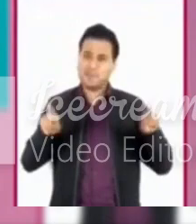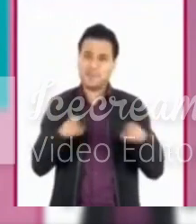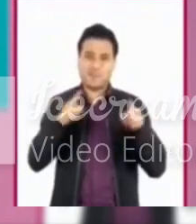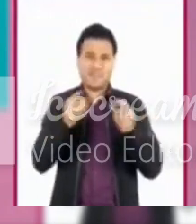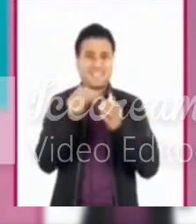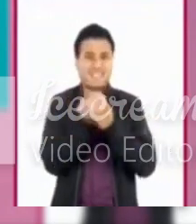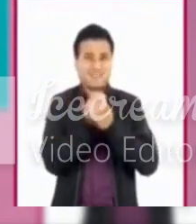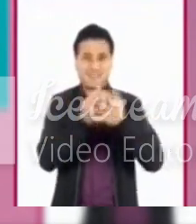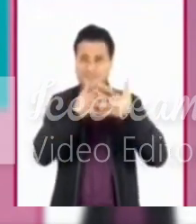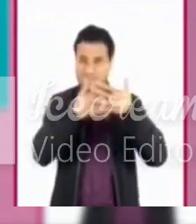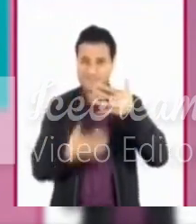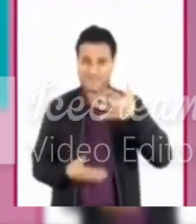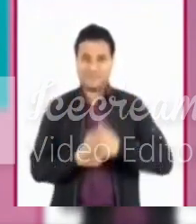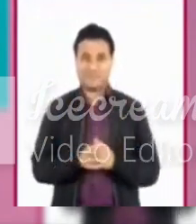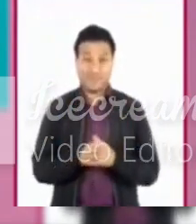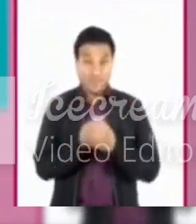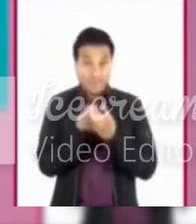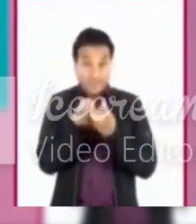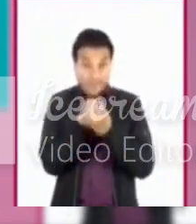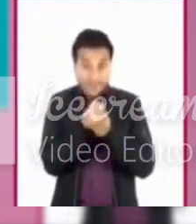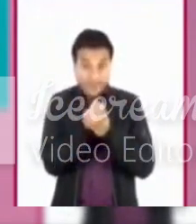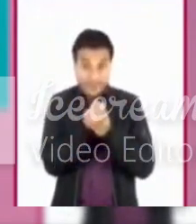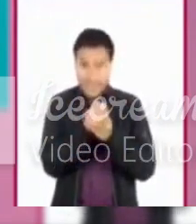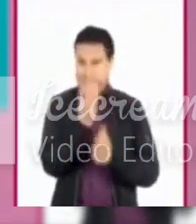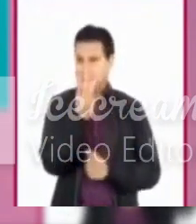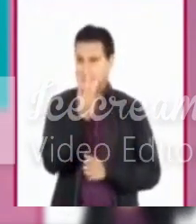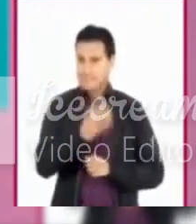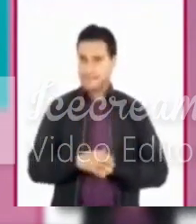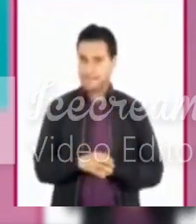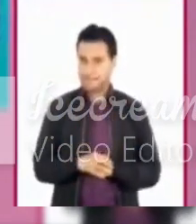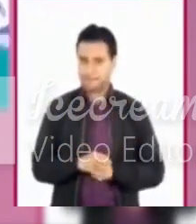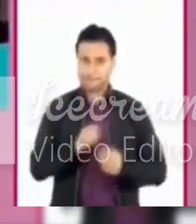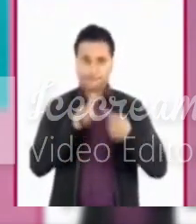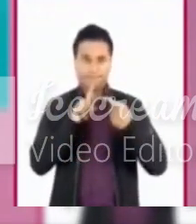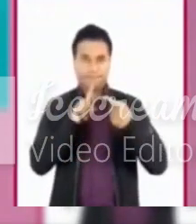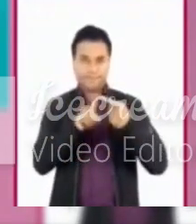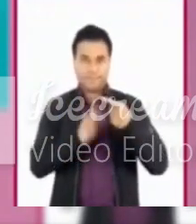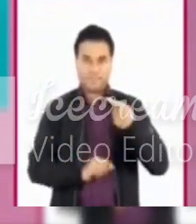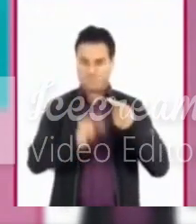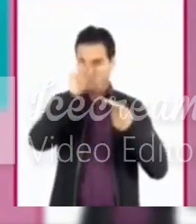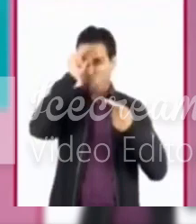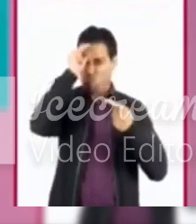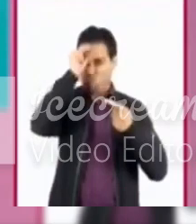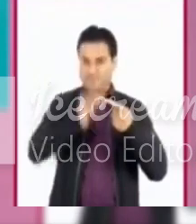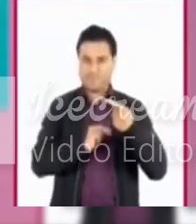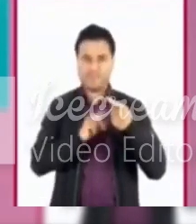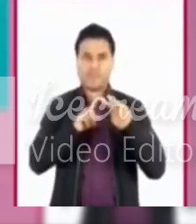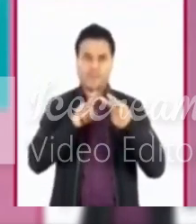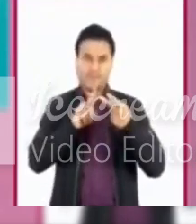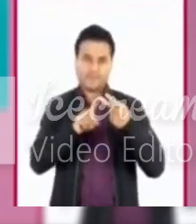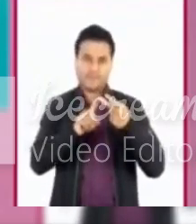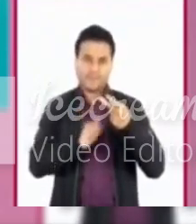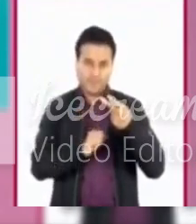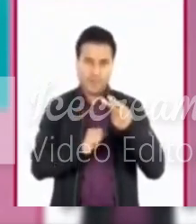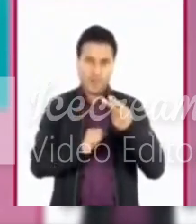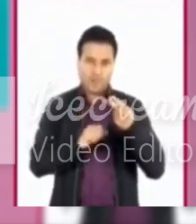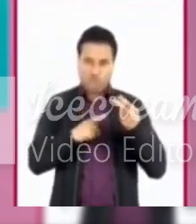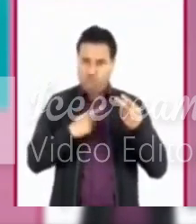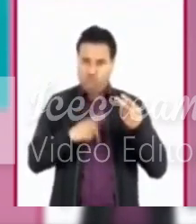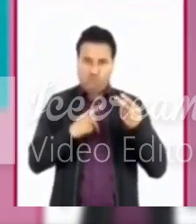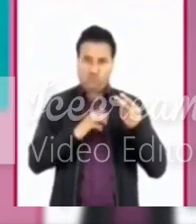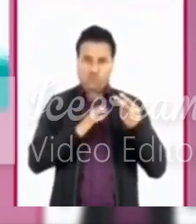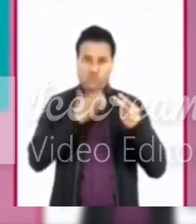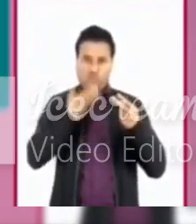gustos. Dividiremos la música en tres grandes grupos: música culta, folclórica y popular.